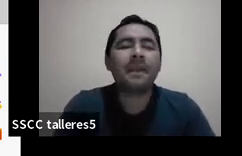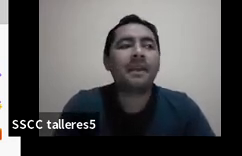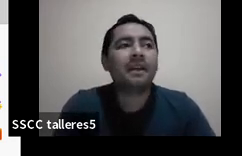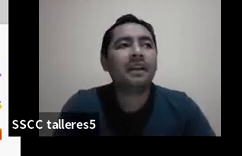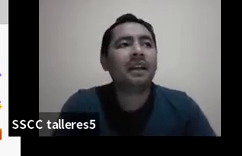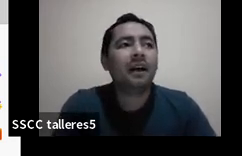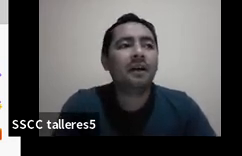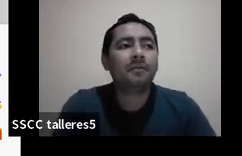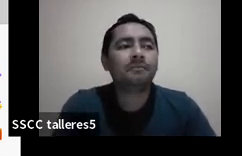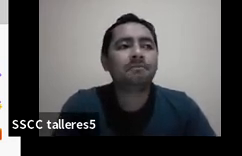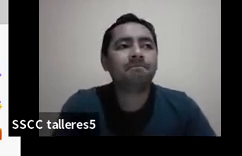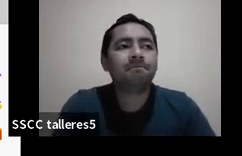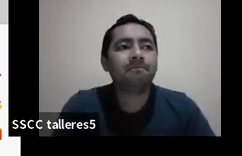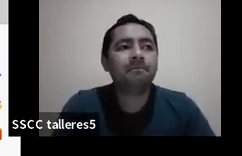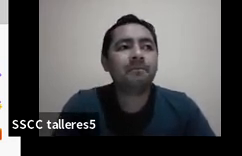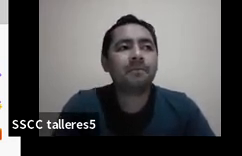¿ya?